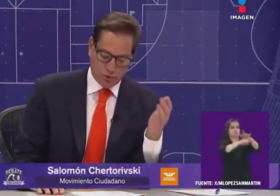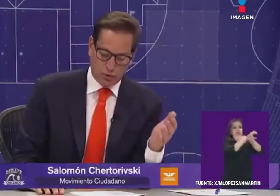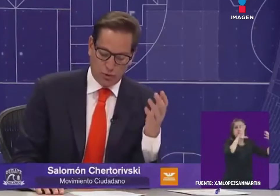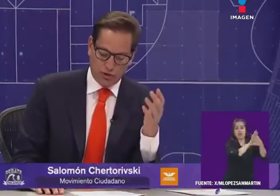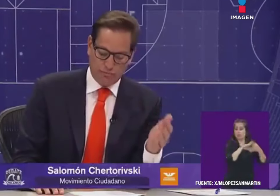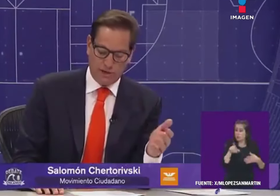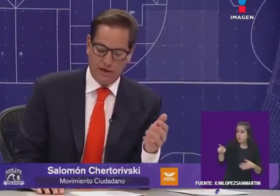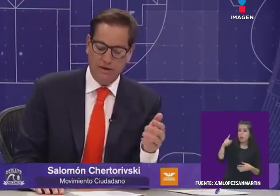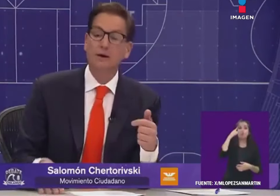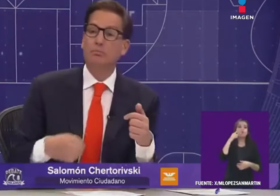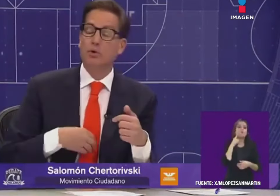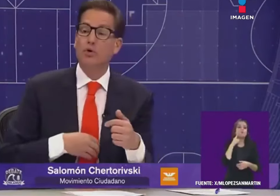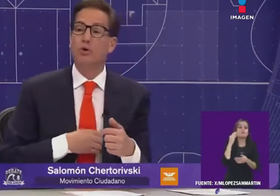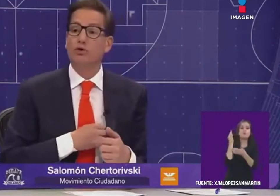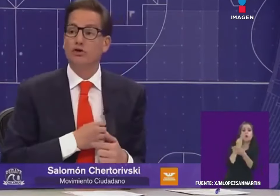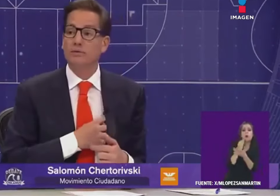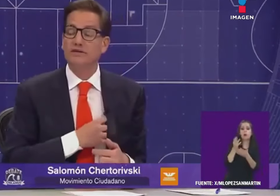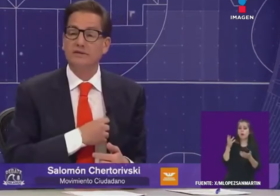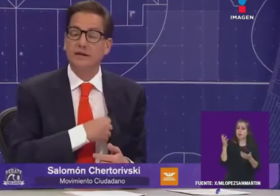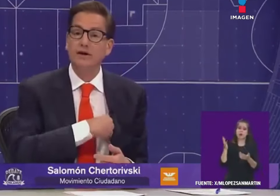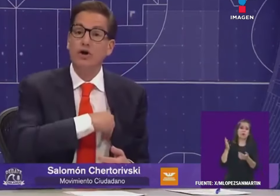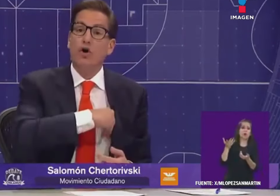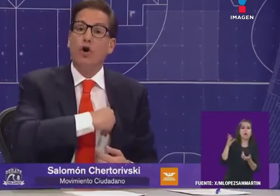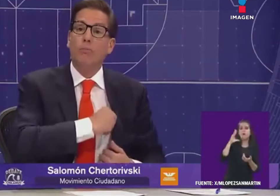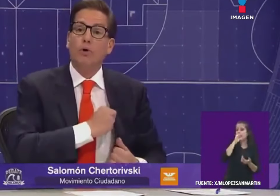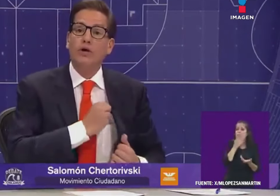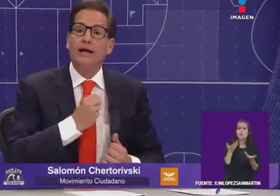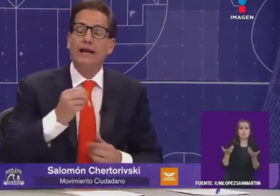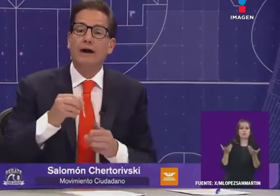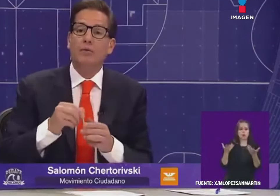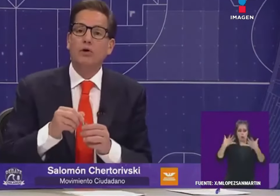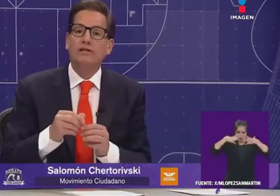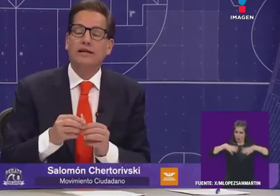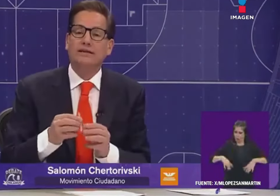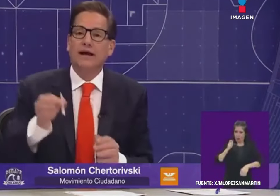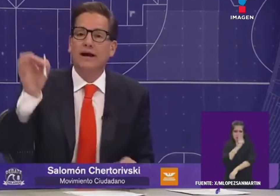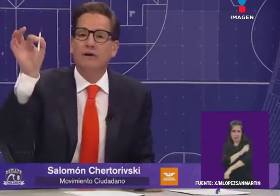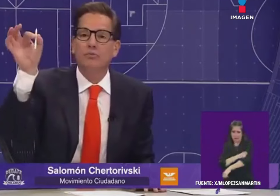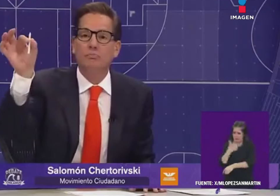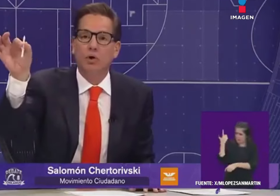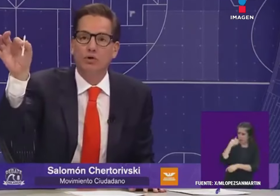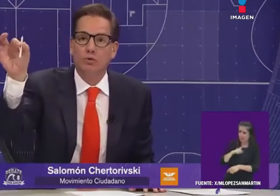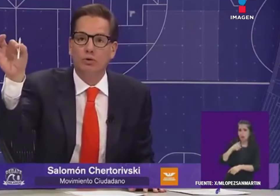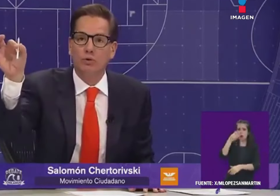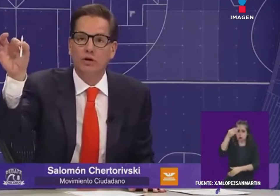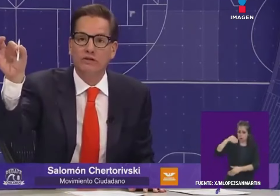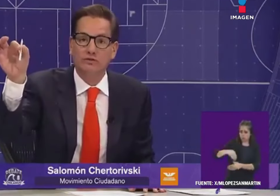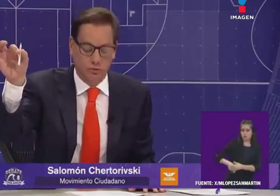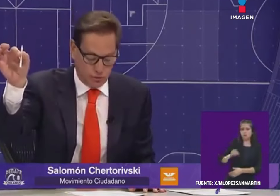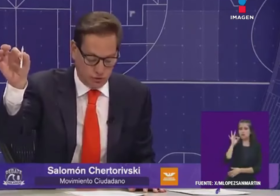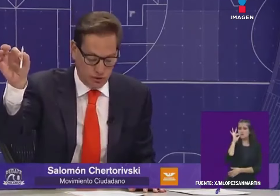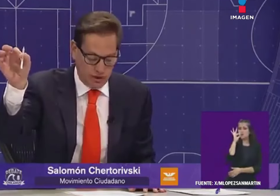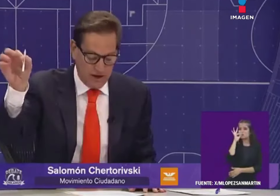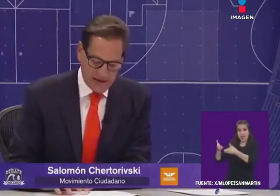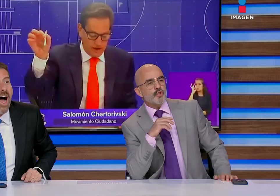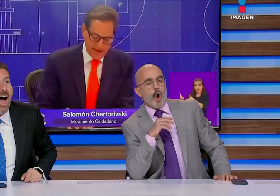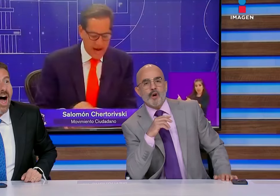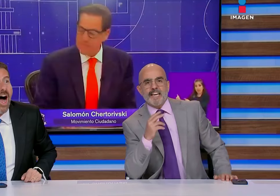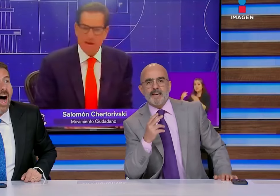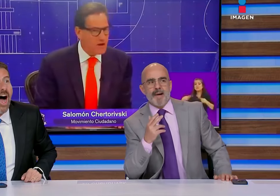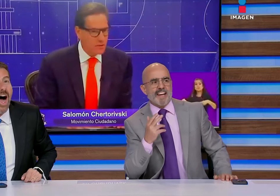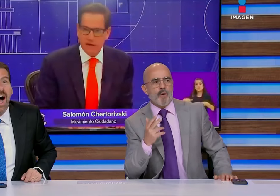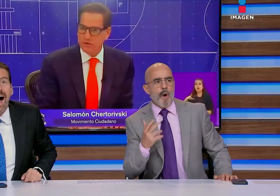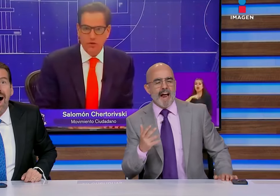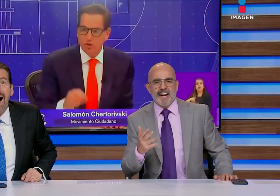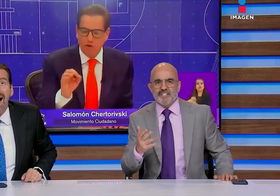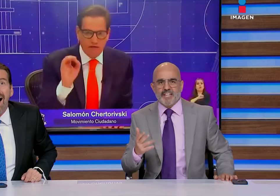personas por su color de piel, por cómo se visten o porque en la bolsa traigan un porro como estos. ¿Un toque